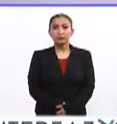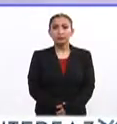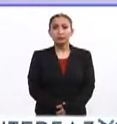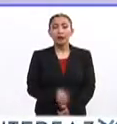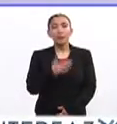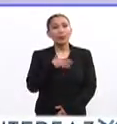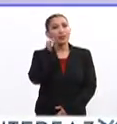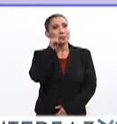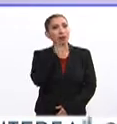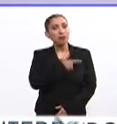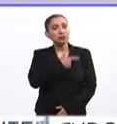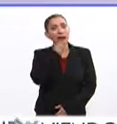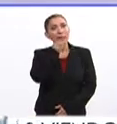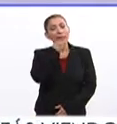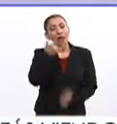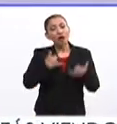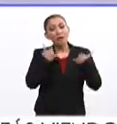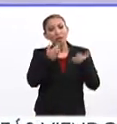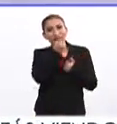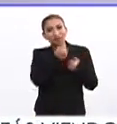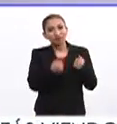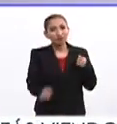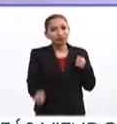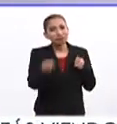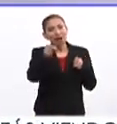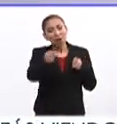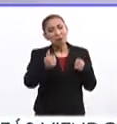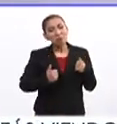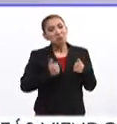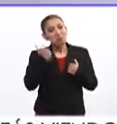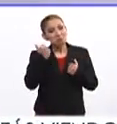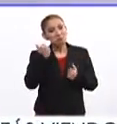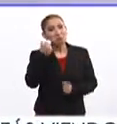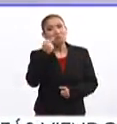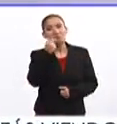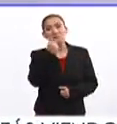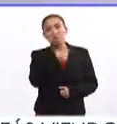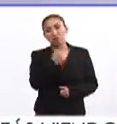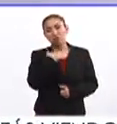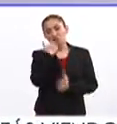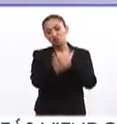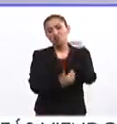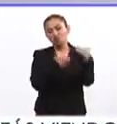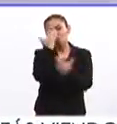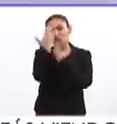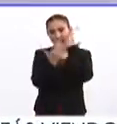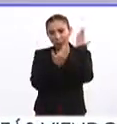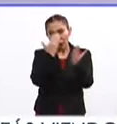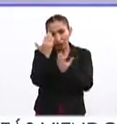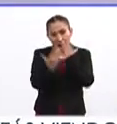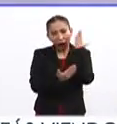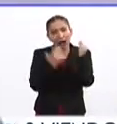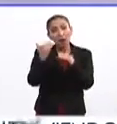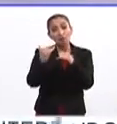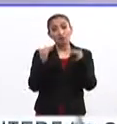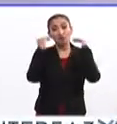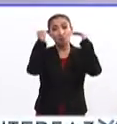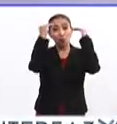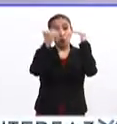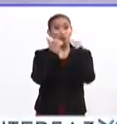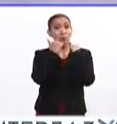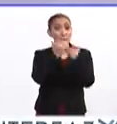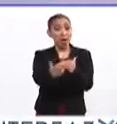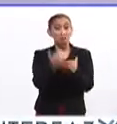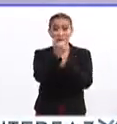Y bueno, siempre es un gusto hablar con jóvenes talentosos que han aprovechado su desarrollo académico con altos